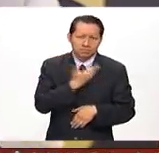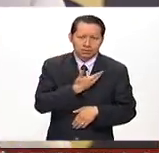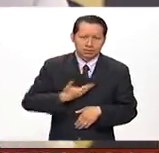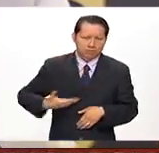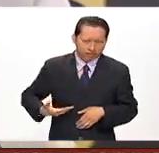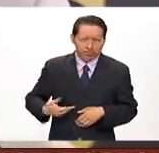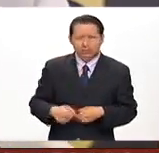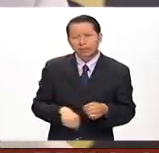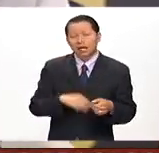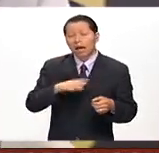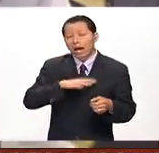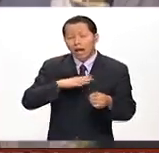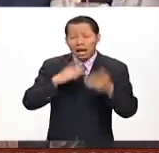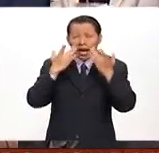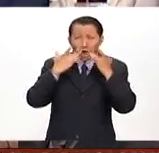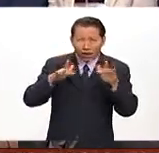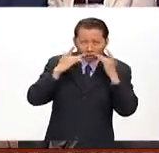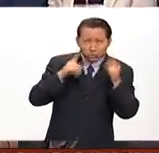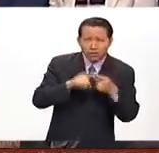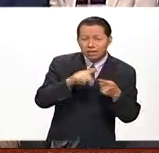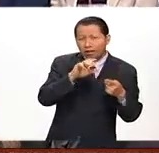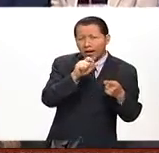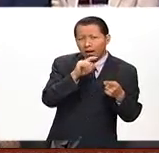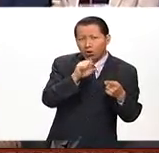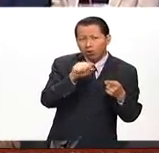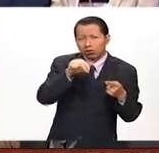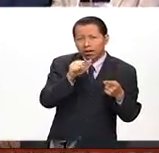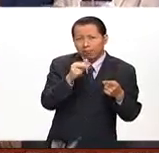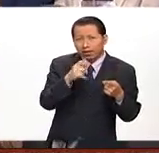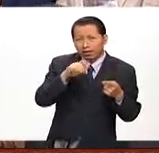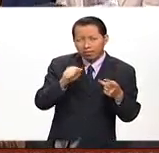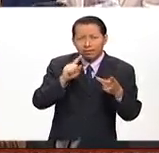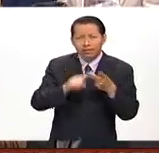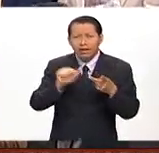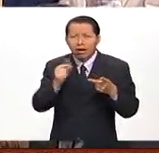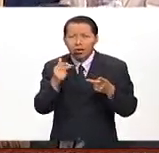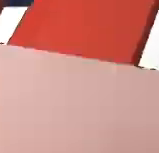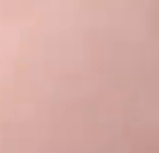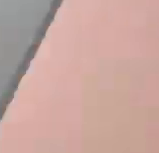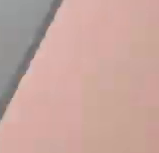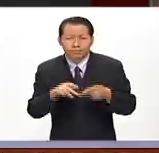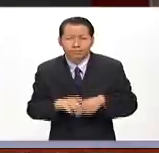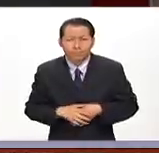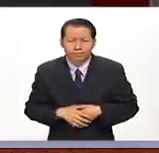del PRD que renunciaron, es decir, Carlos Navarrete y Agustín Basabe.